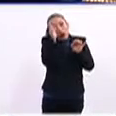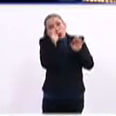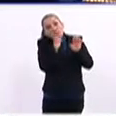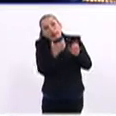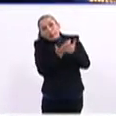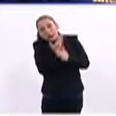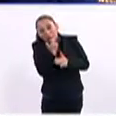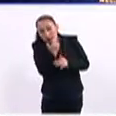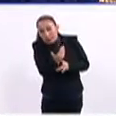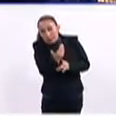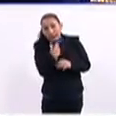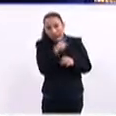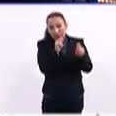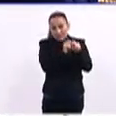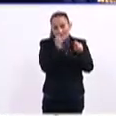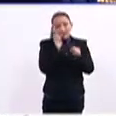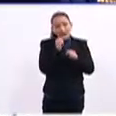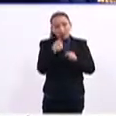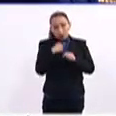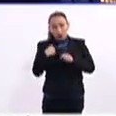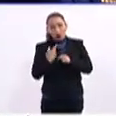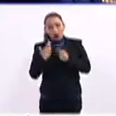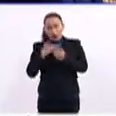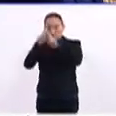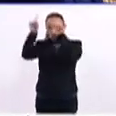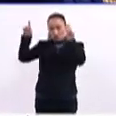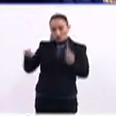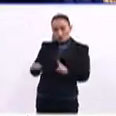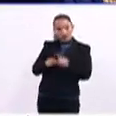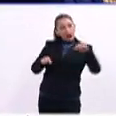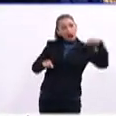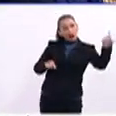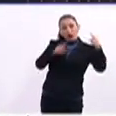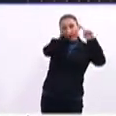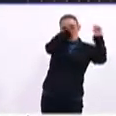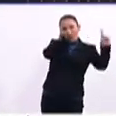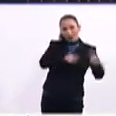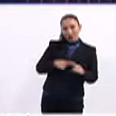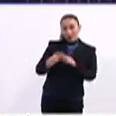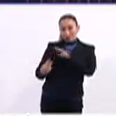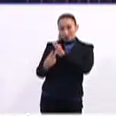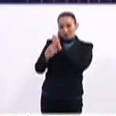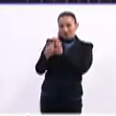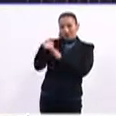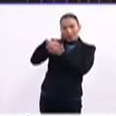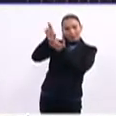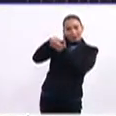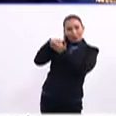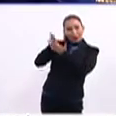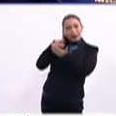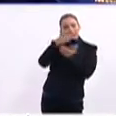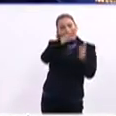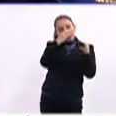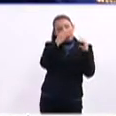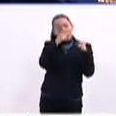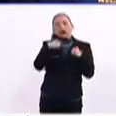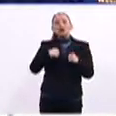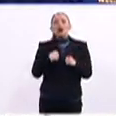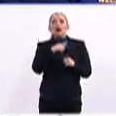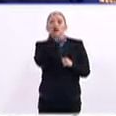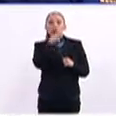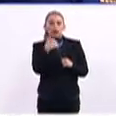¿Cómo amaneciste? ¿No? Entonces yo de este lado con un caballete y ella del otro lado también. Después de eso, yo intenté